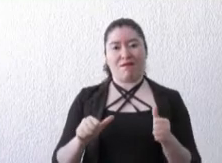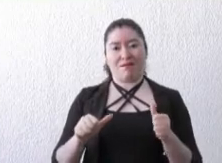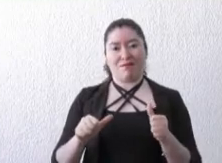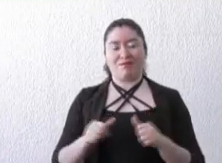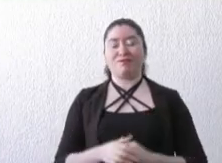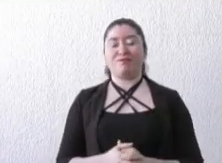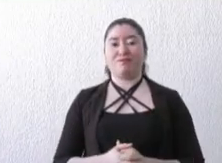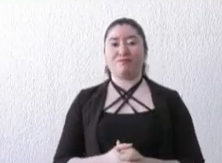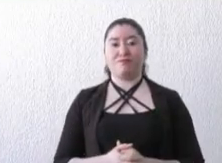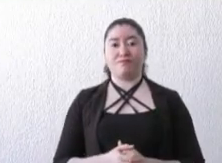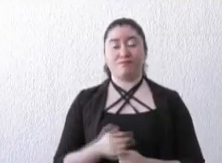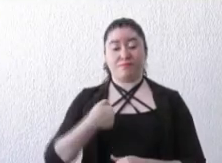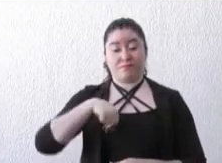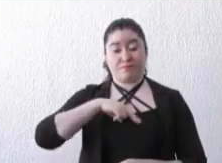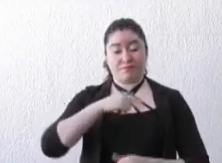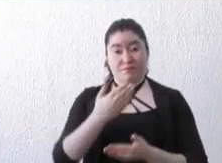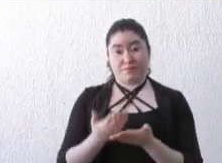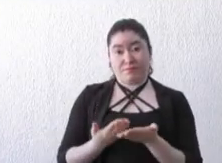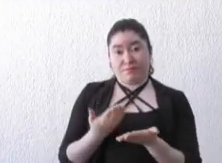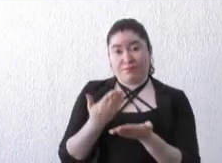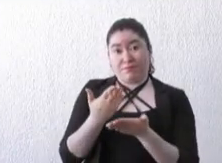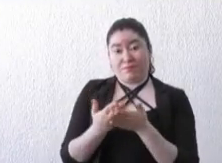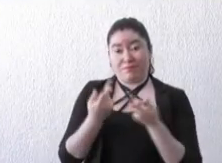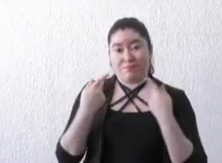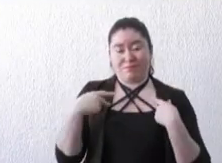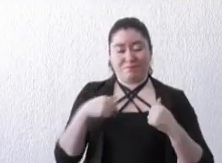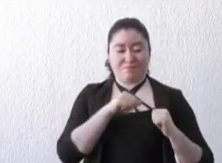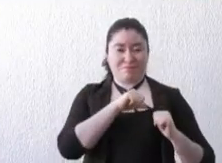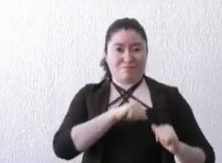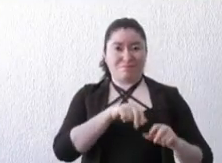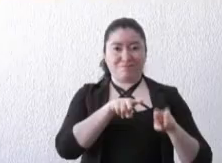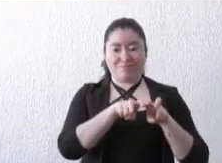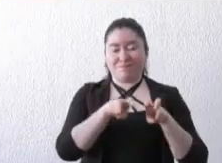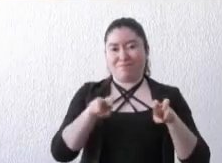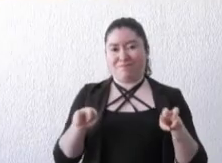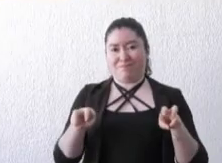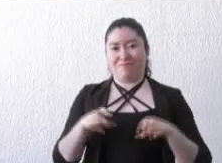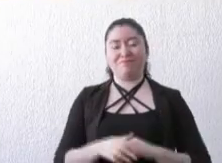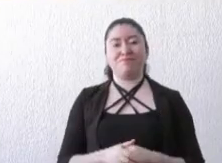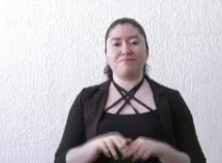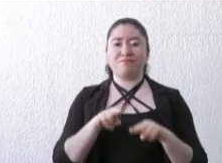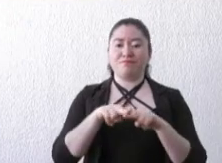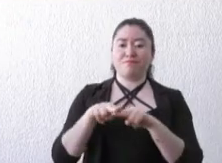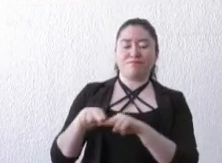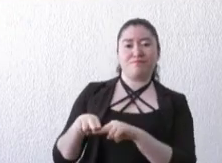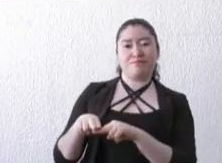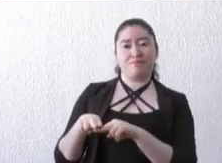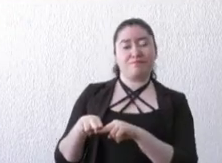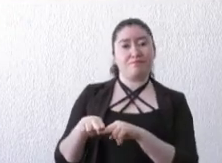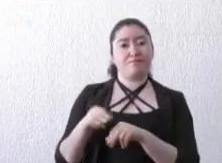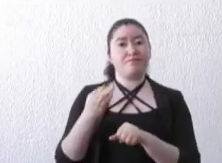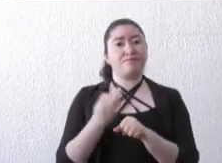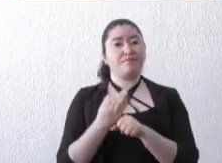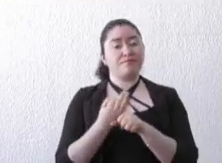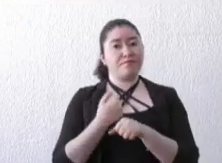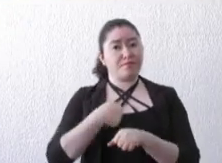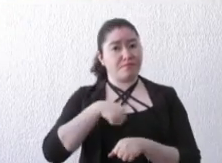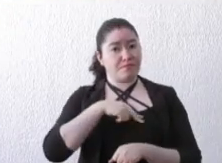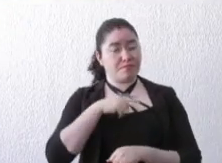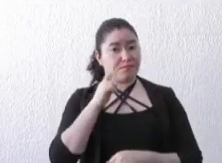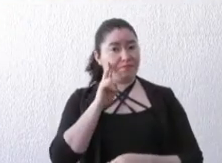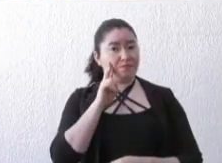Queremos pedir a las autoridades que tomen asiento. Vamos a ver en este